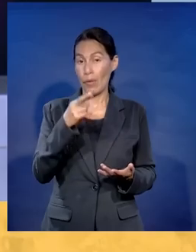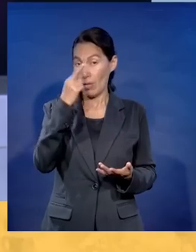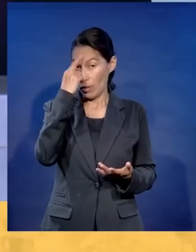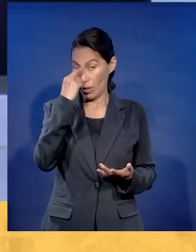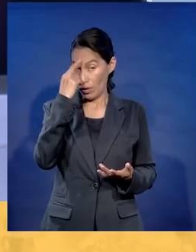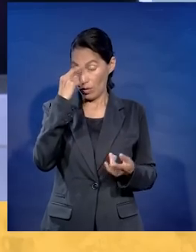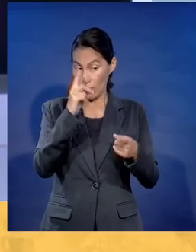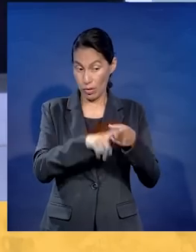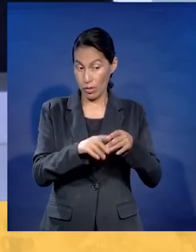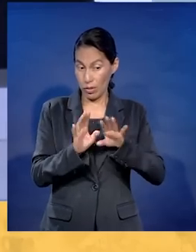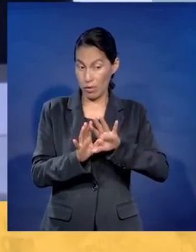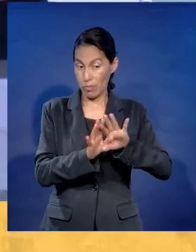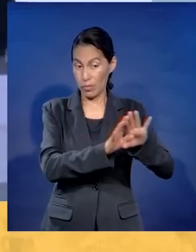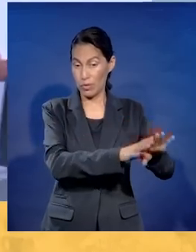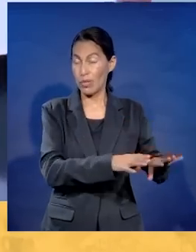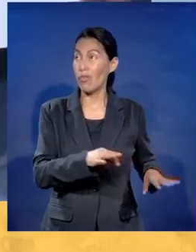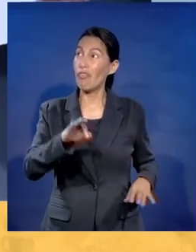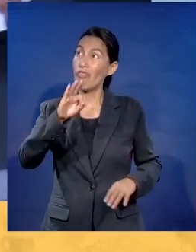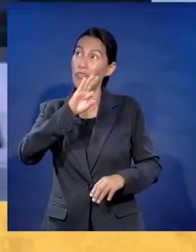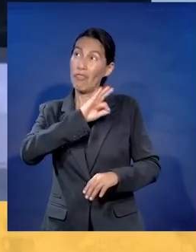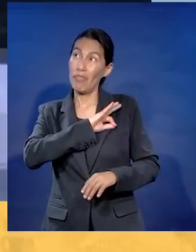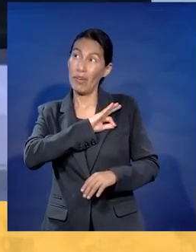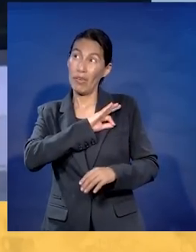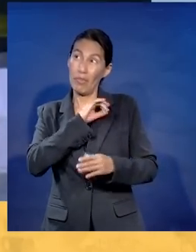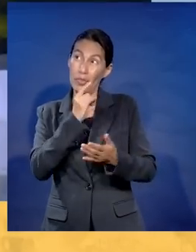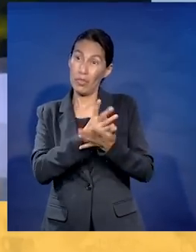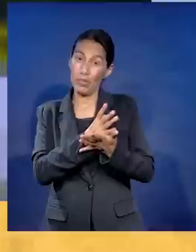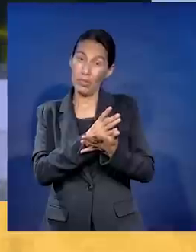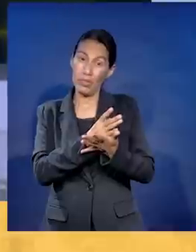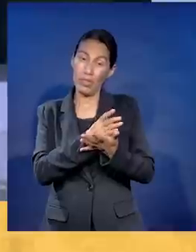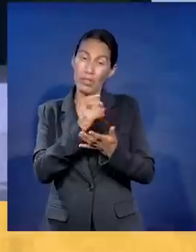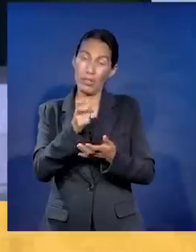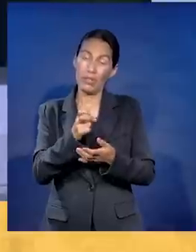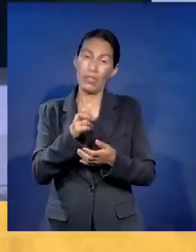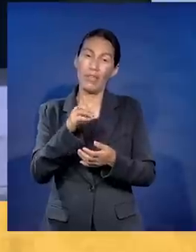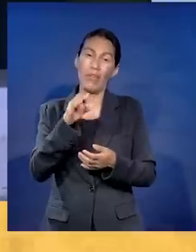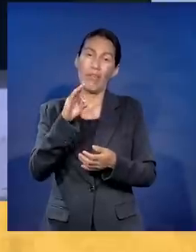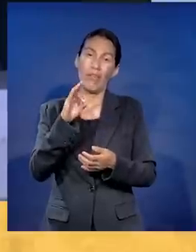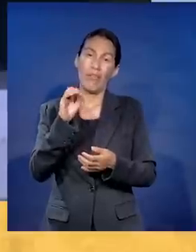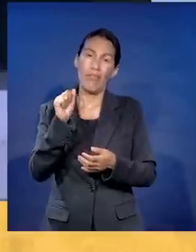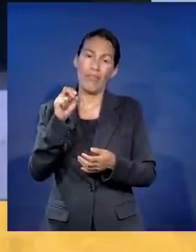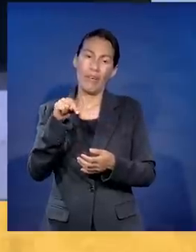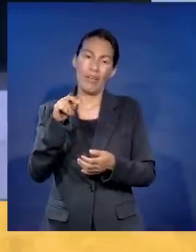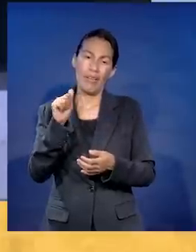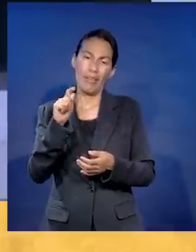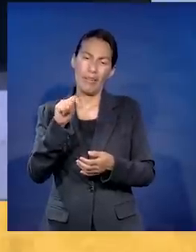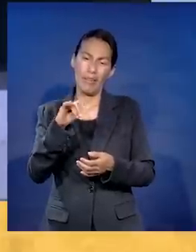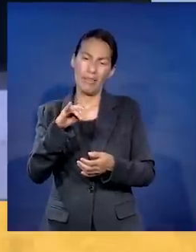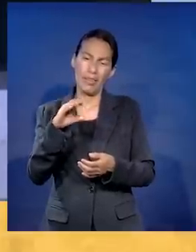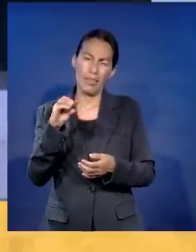pero si quitamos la razón y solo usamos la fe Entonces nos volvemos fanáticos